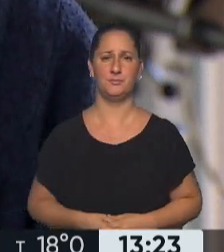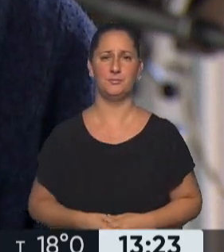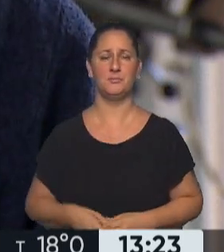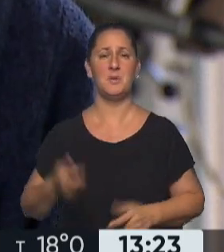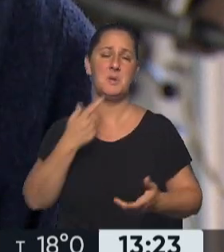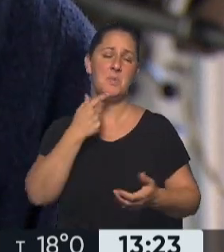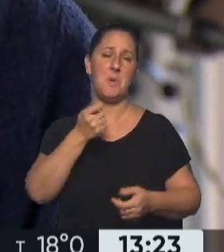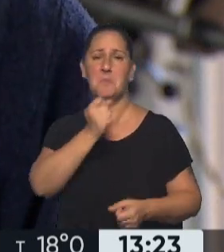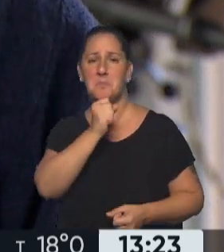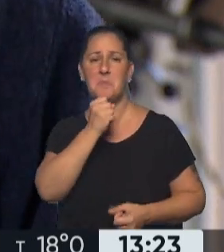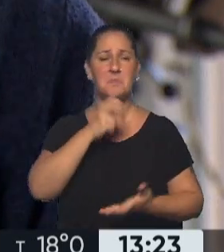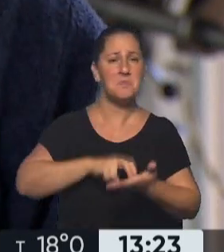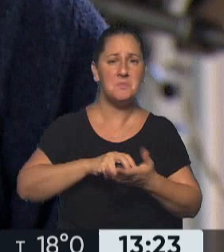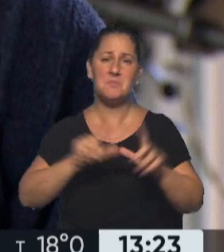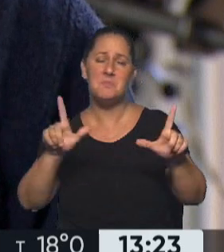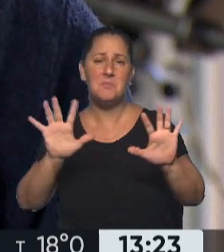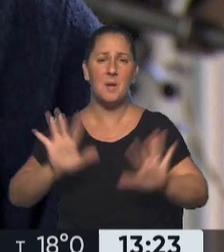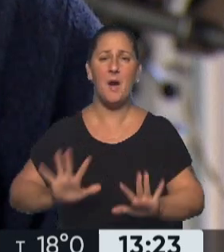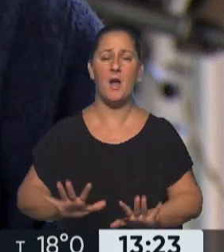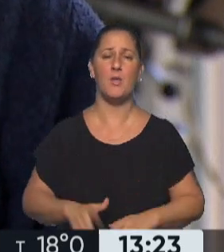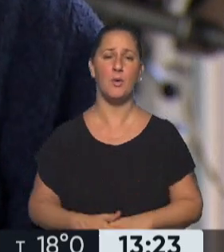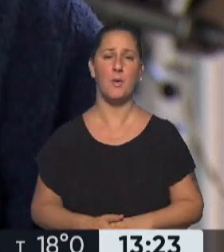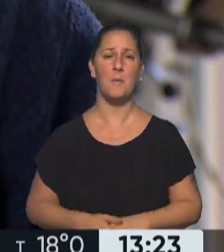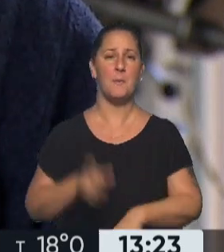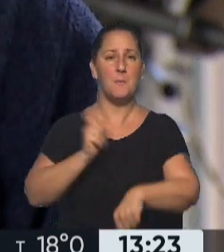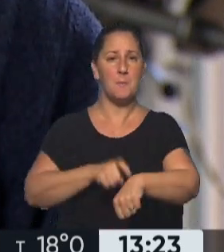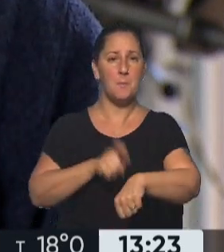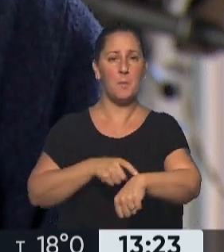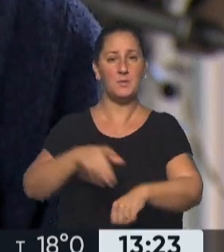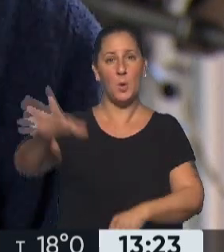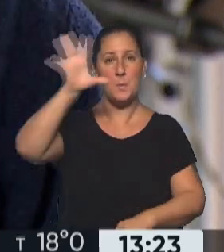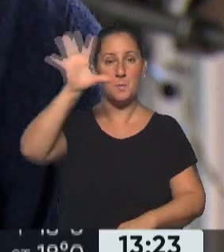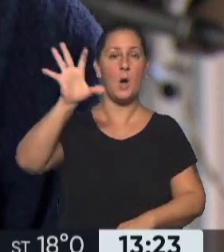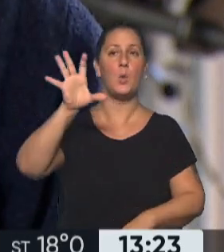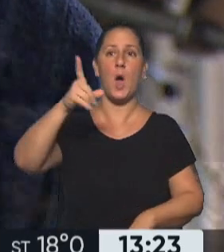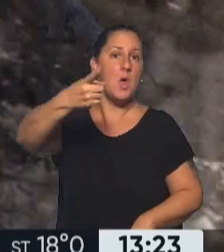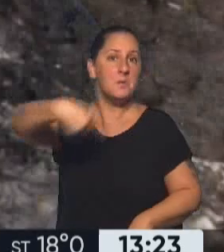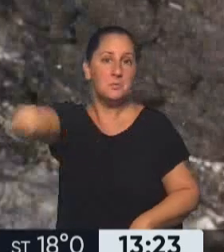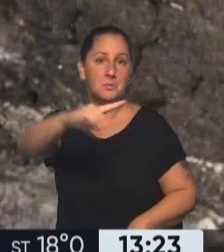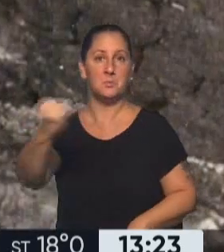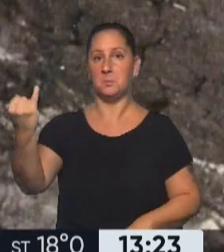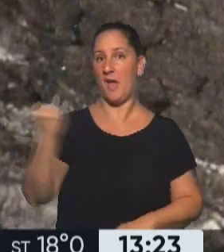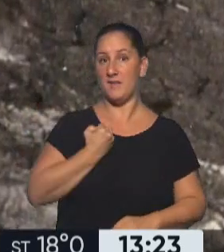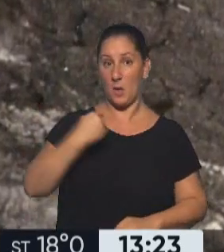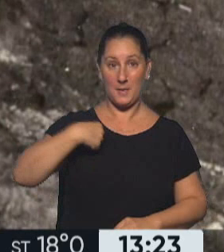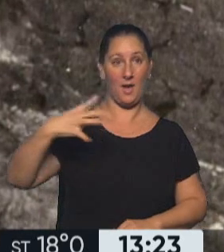Estaba en una nota y recuerdo que me avisaron que me habían